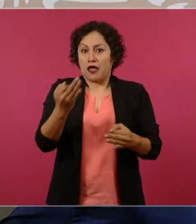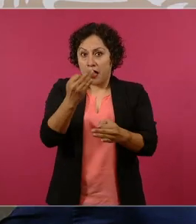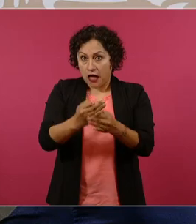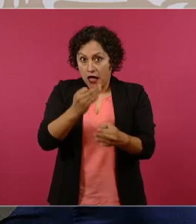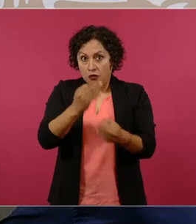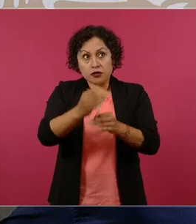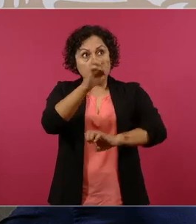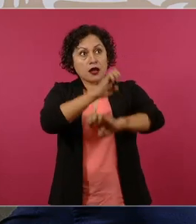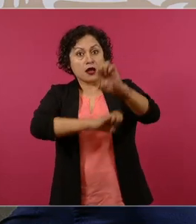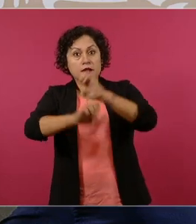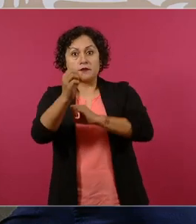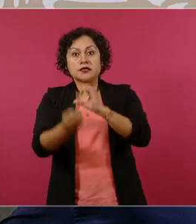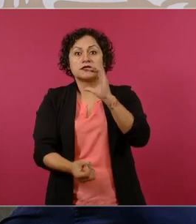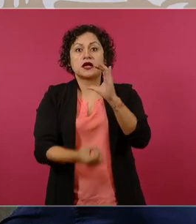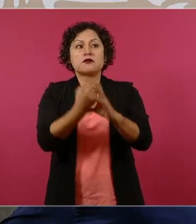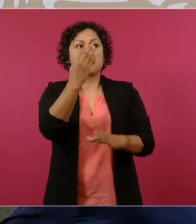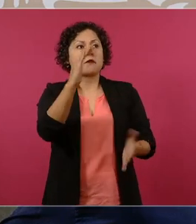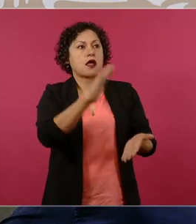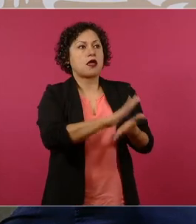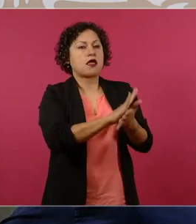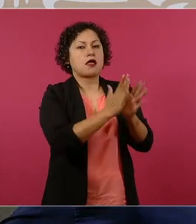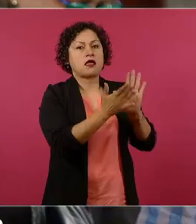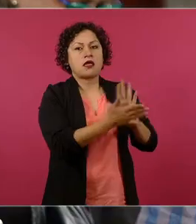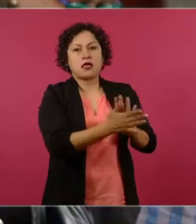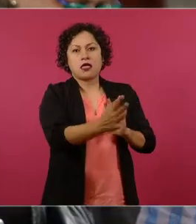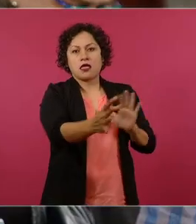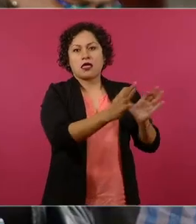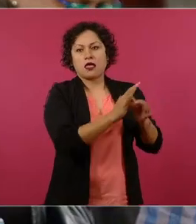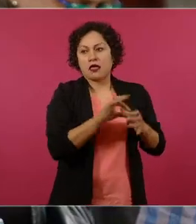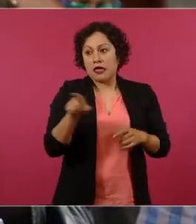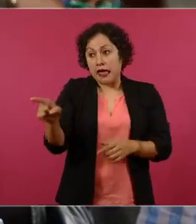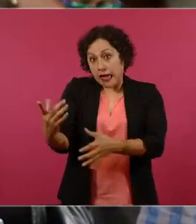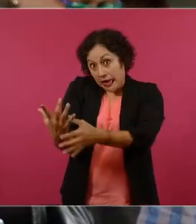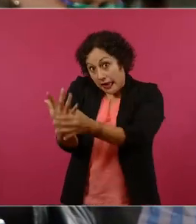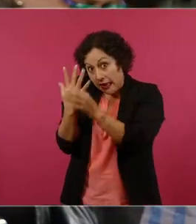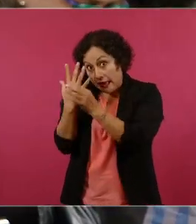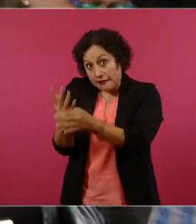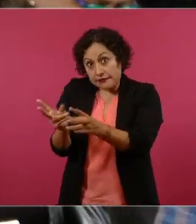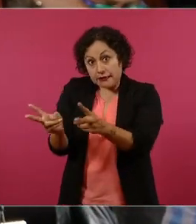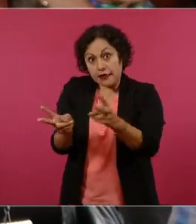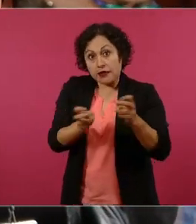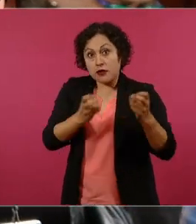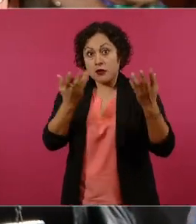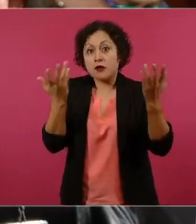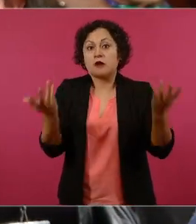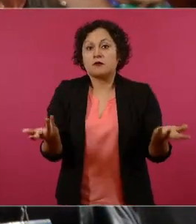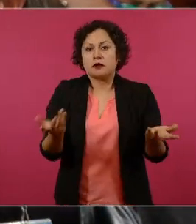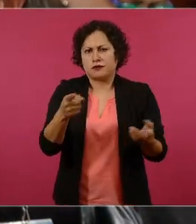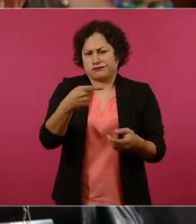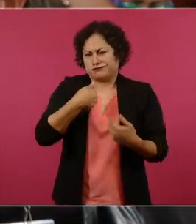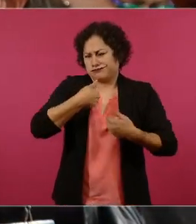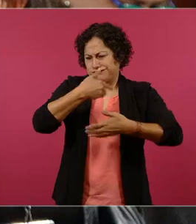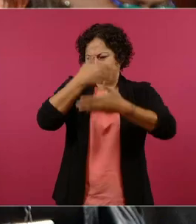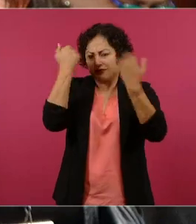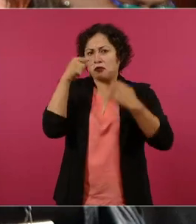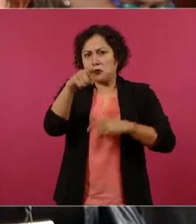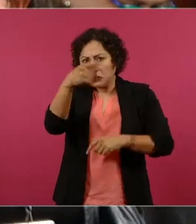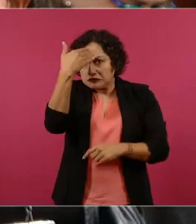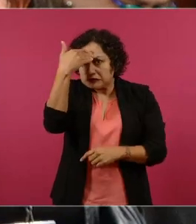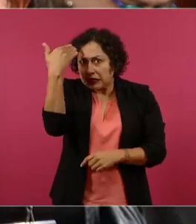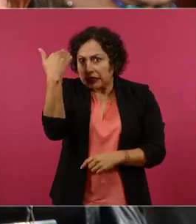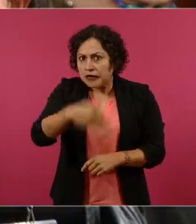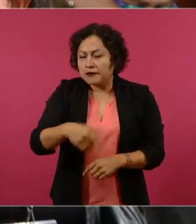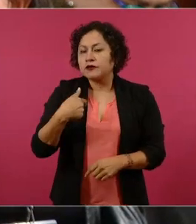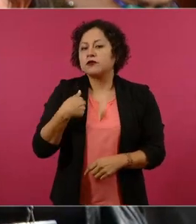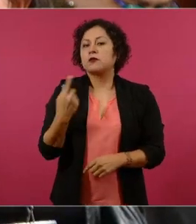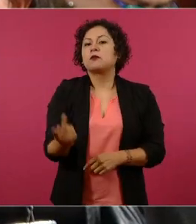empresas dicen que los Def falcar yo qué le voy a contar usted sabe muy bien ese caso por qué no se les ha podido dar un un trato